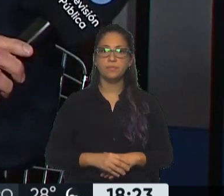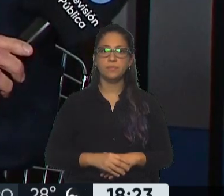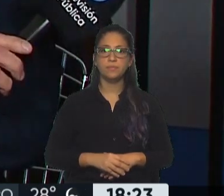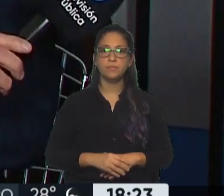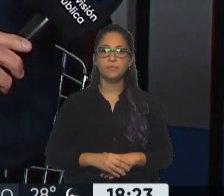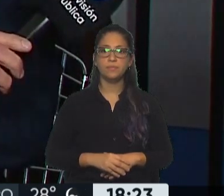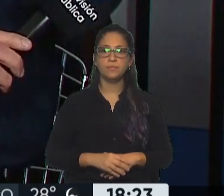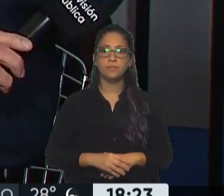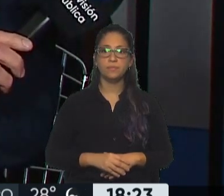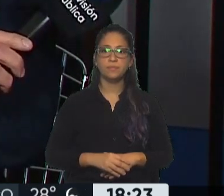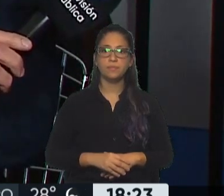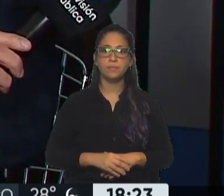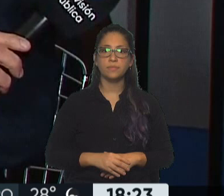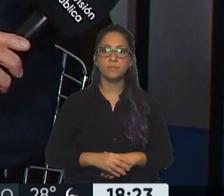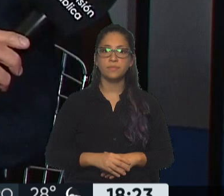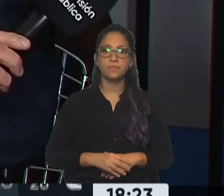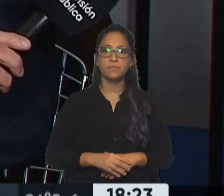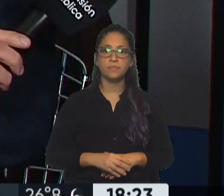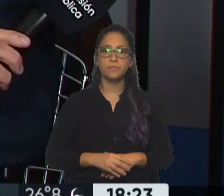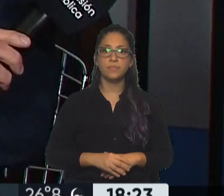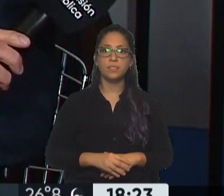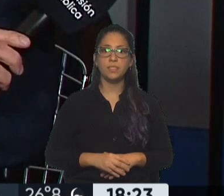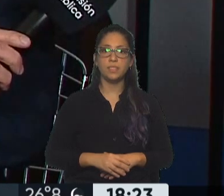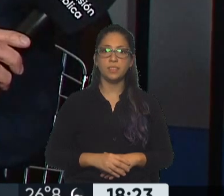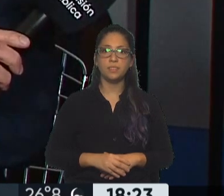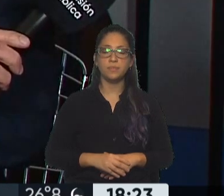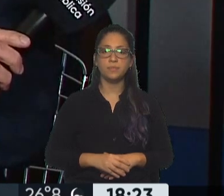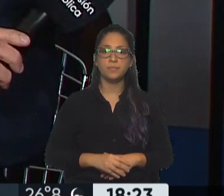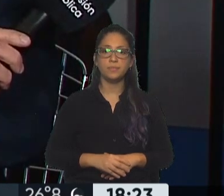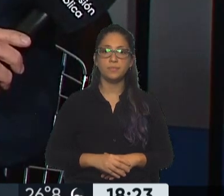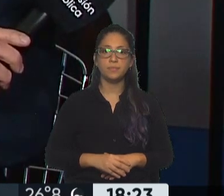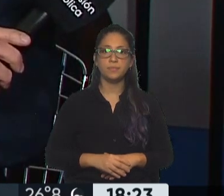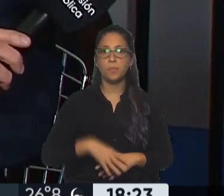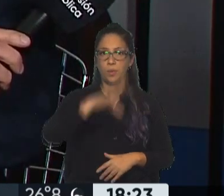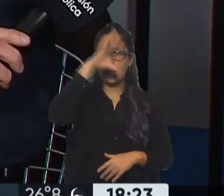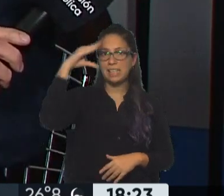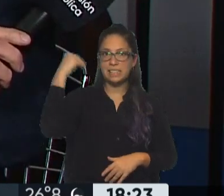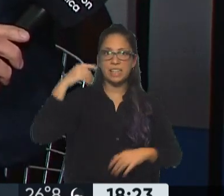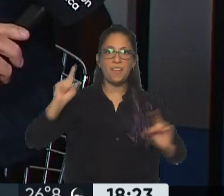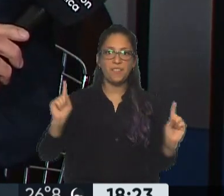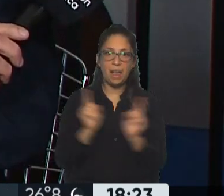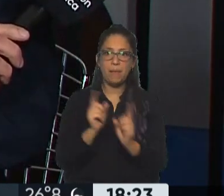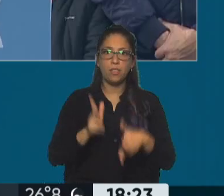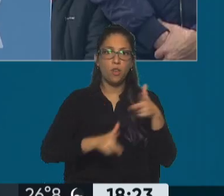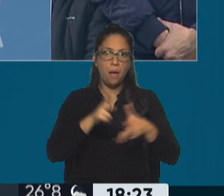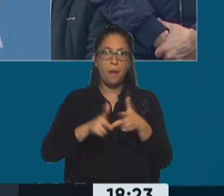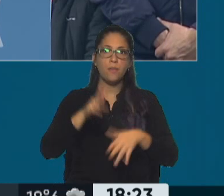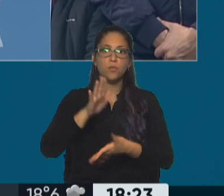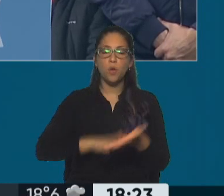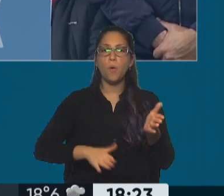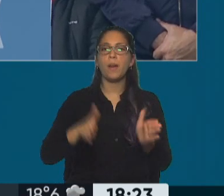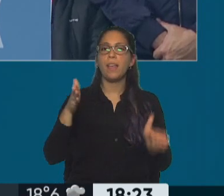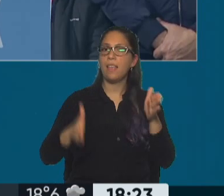Ahí compartíamos un fragmento del discurso de Cristina Fernández de Kirchner. En un momento hacía referencia a esta etapa de las